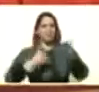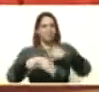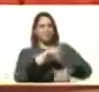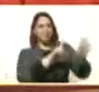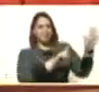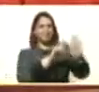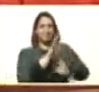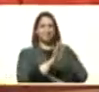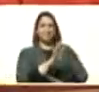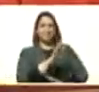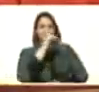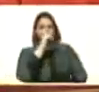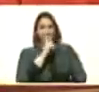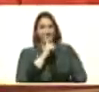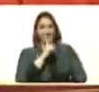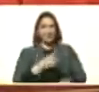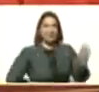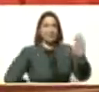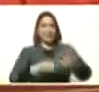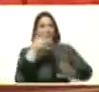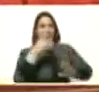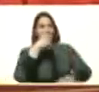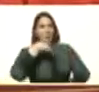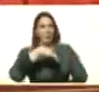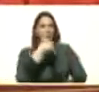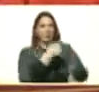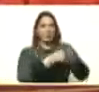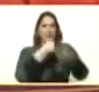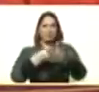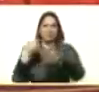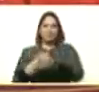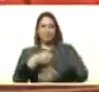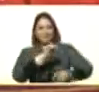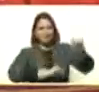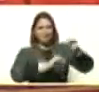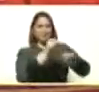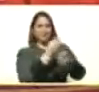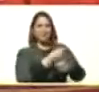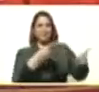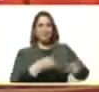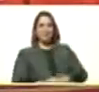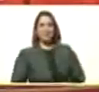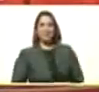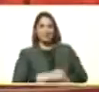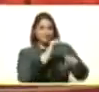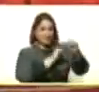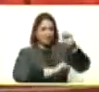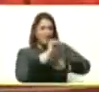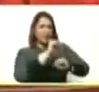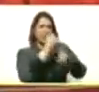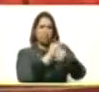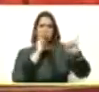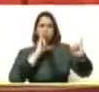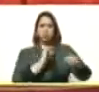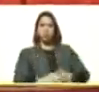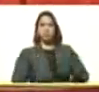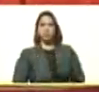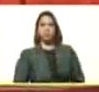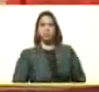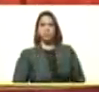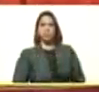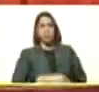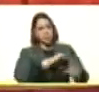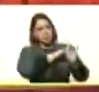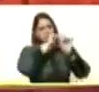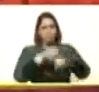años, salió nuestro pueblo a las luchas para defender su dignidad, para defender su independencia,